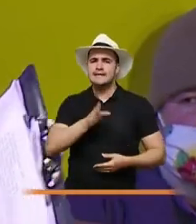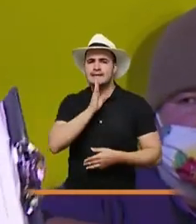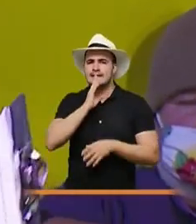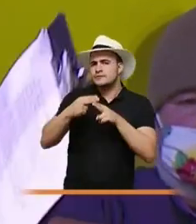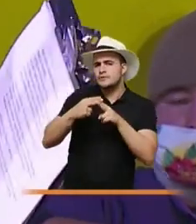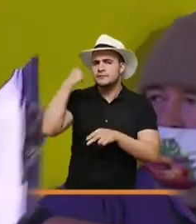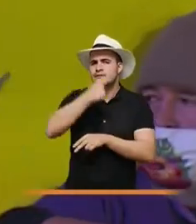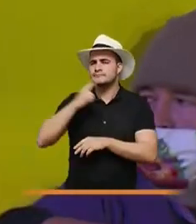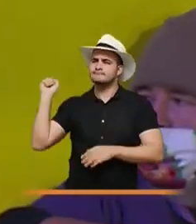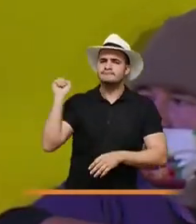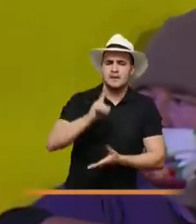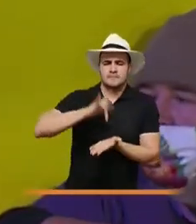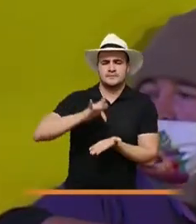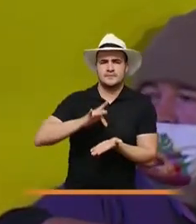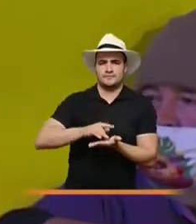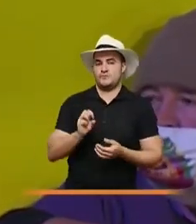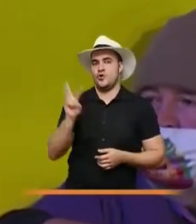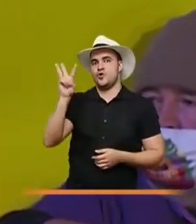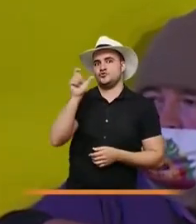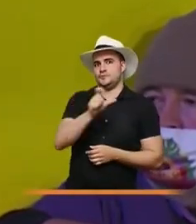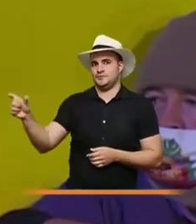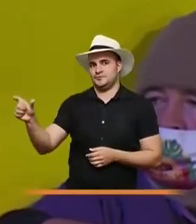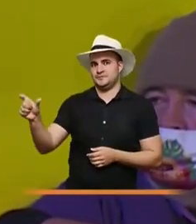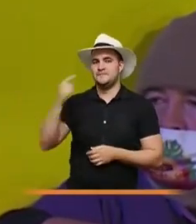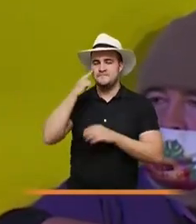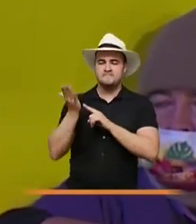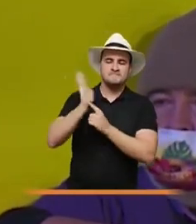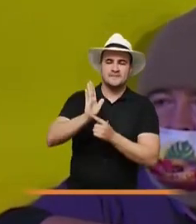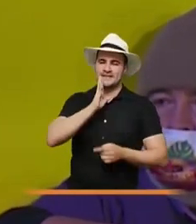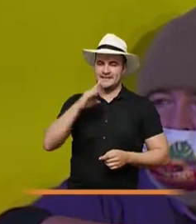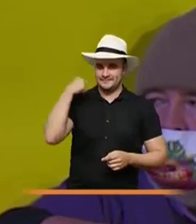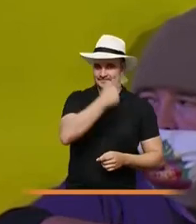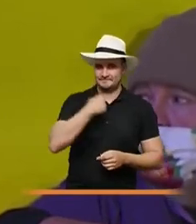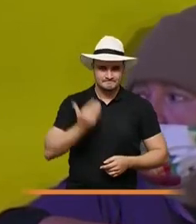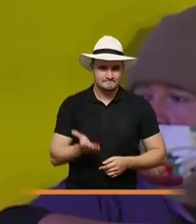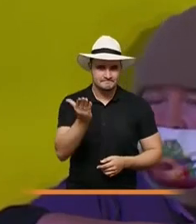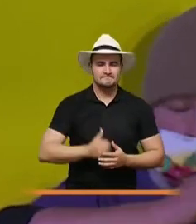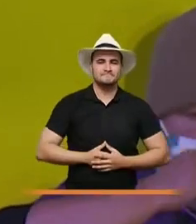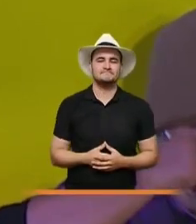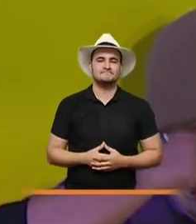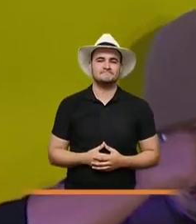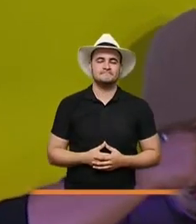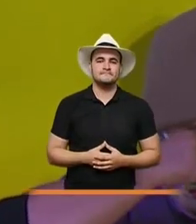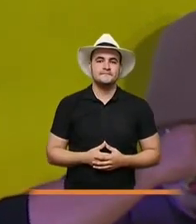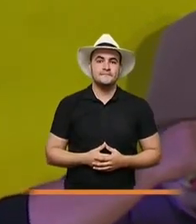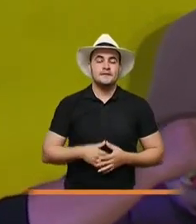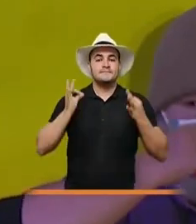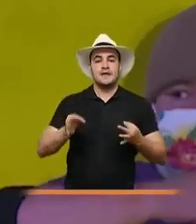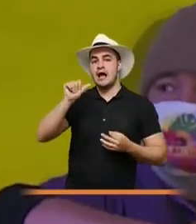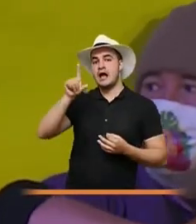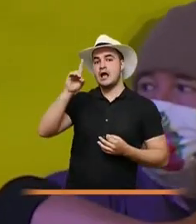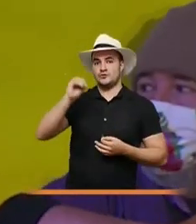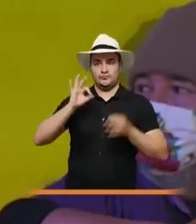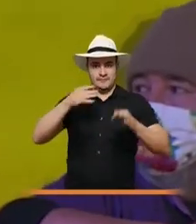aquí disputándose para hacer el rey vamos a comenzar con aldo julián ocampo molina alto nació en medellín fue rey de